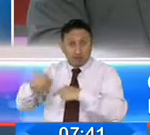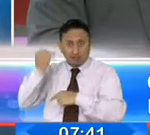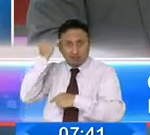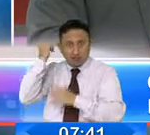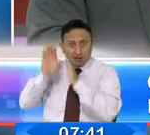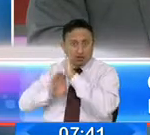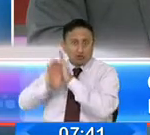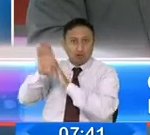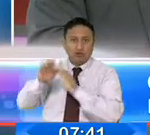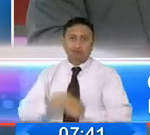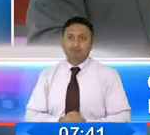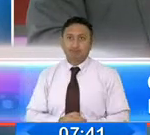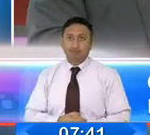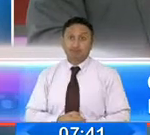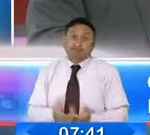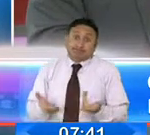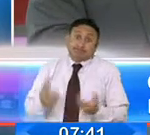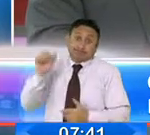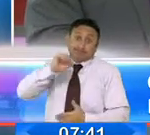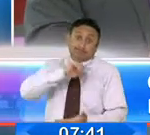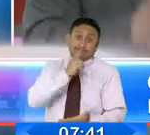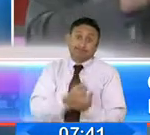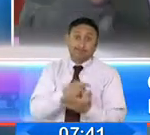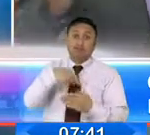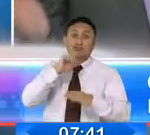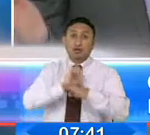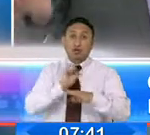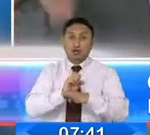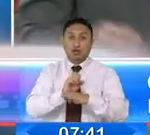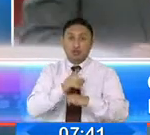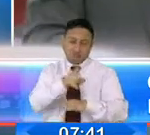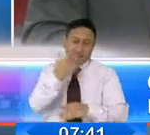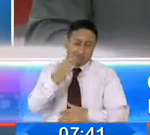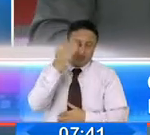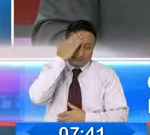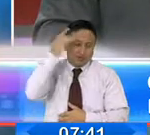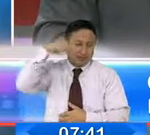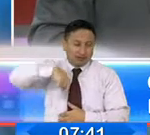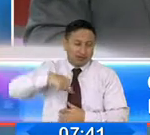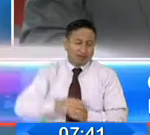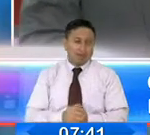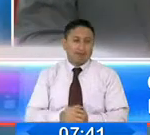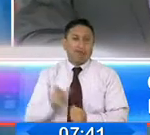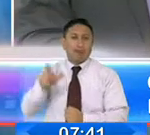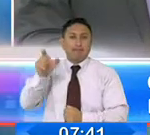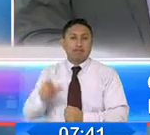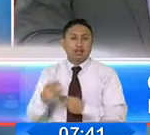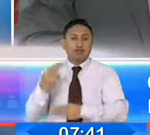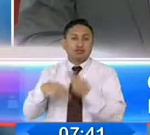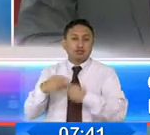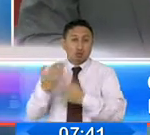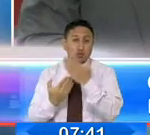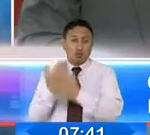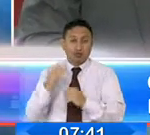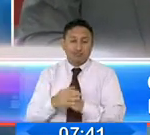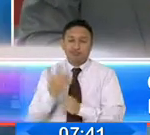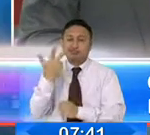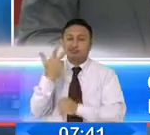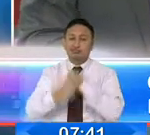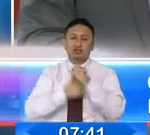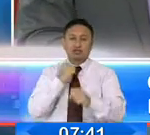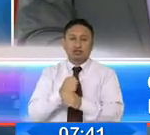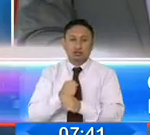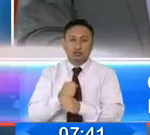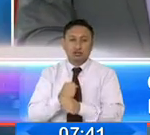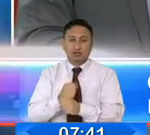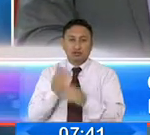éxito. Porque uno de los problemas que tienen en el Ecuador, y usted lo habrá detectado, ministro, es que los emprendedores al tercer año en nuestro país,